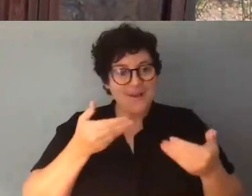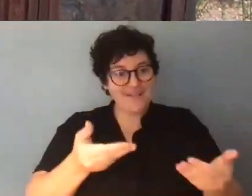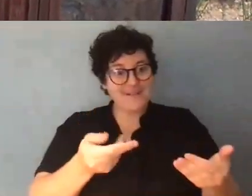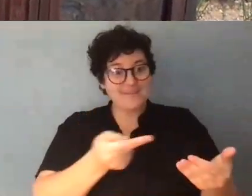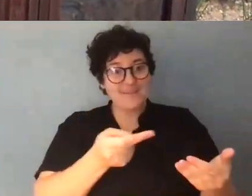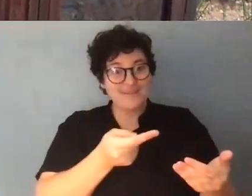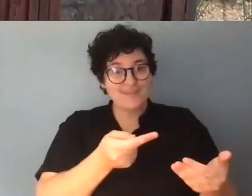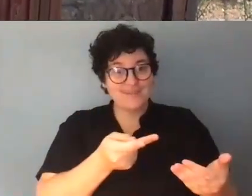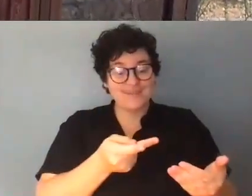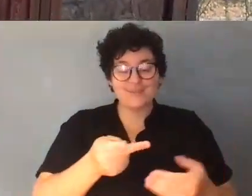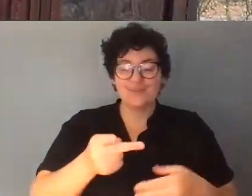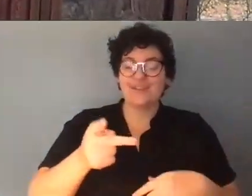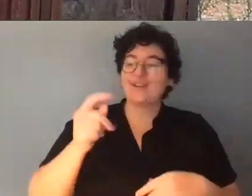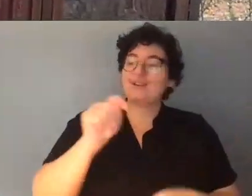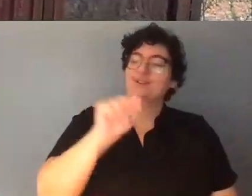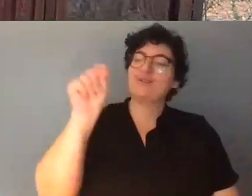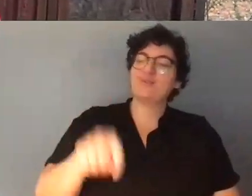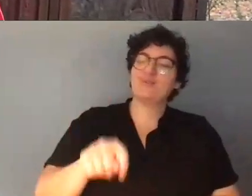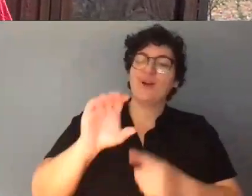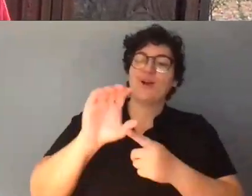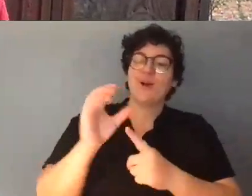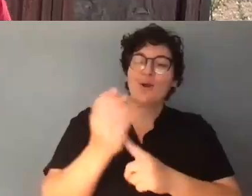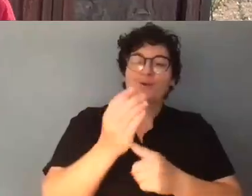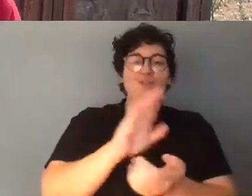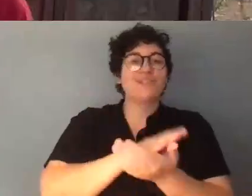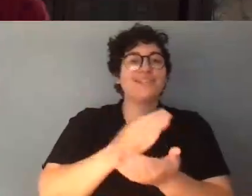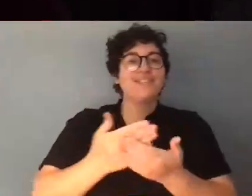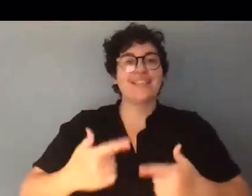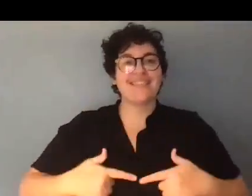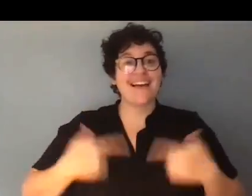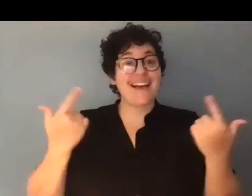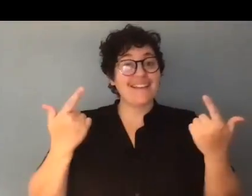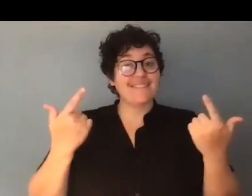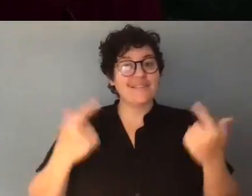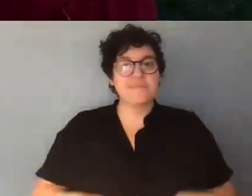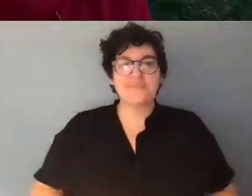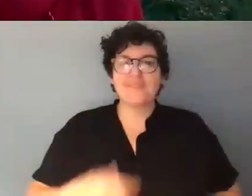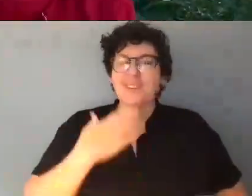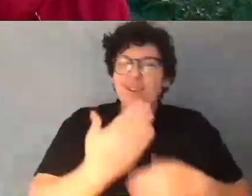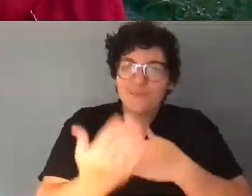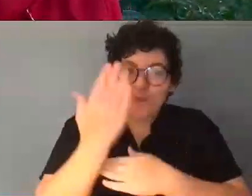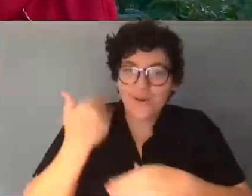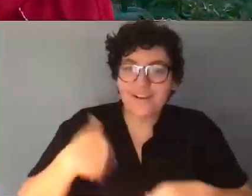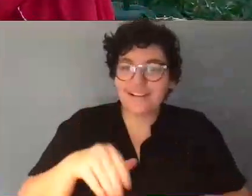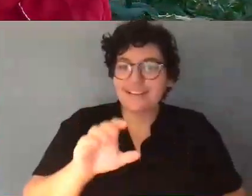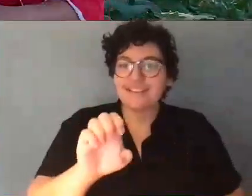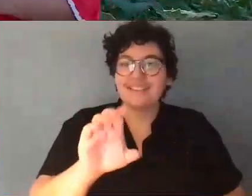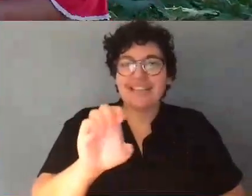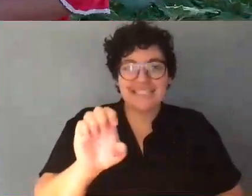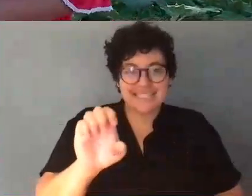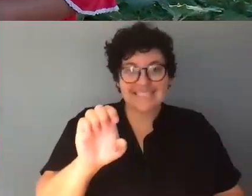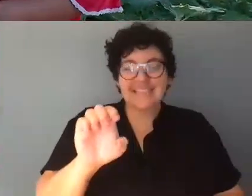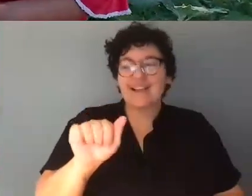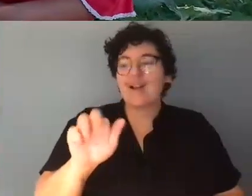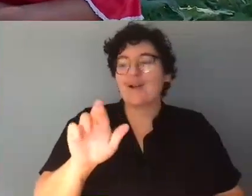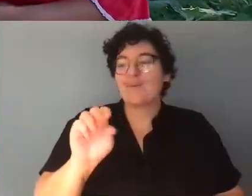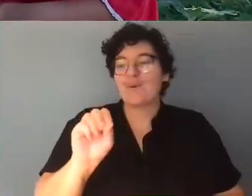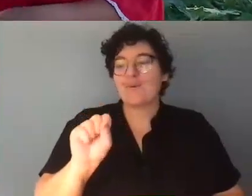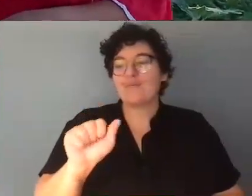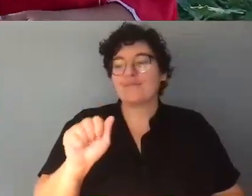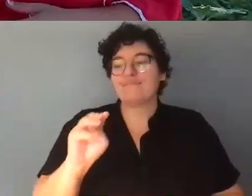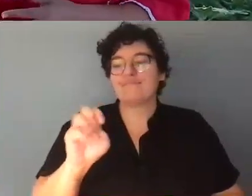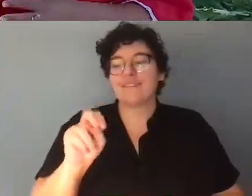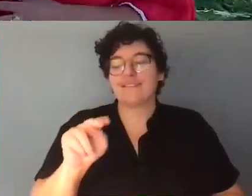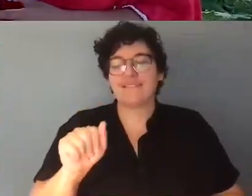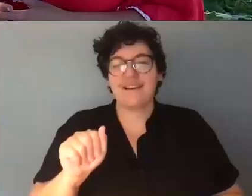Meet Yourself Culture Kitchen Live. ¡Gracias! Buenos días a todos, soy Ceci Arosemena.